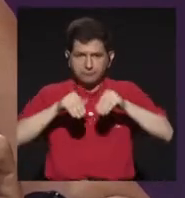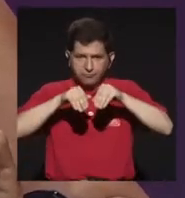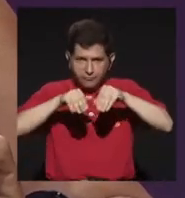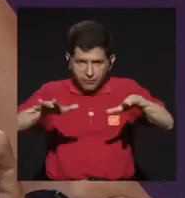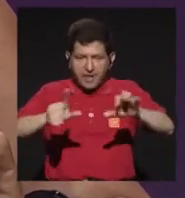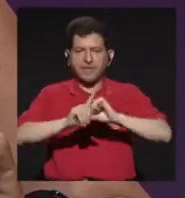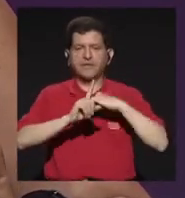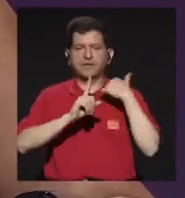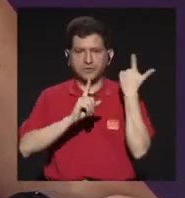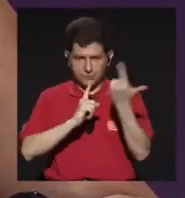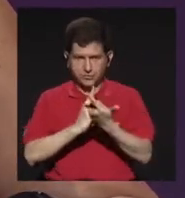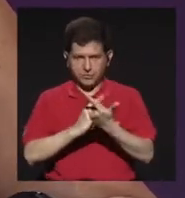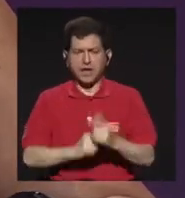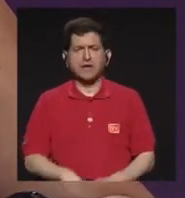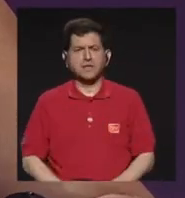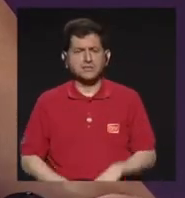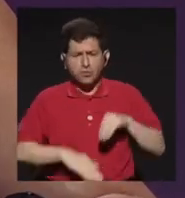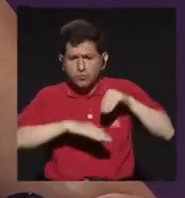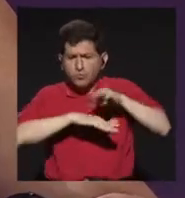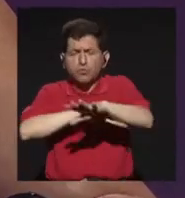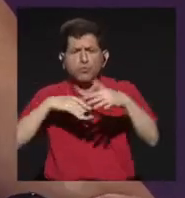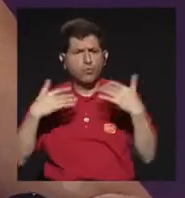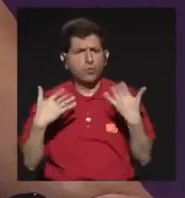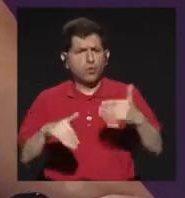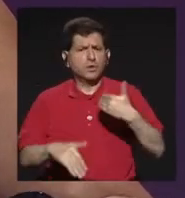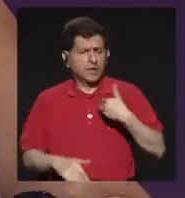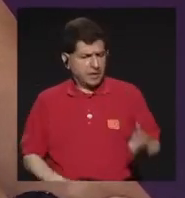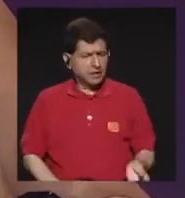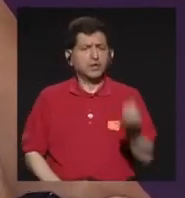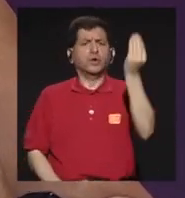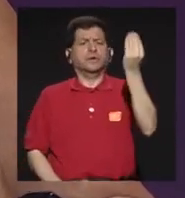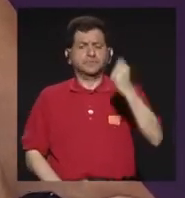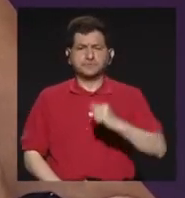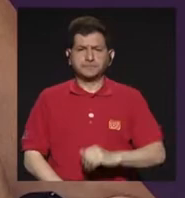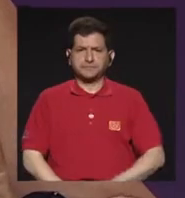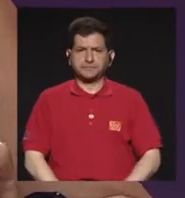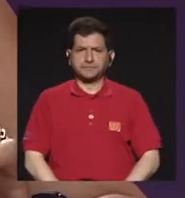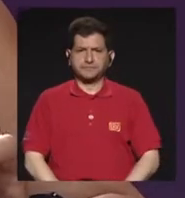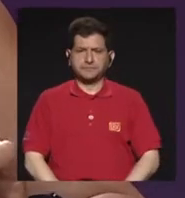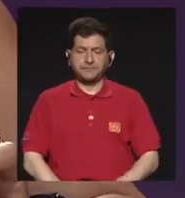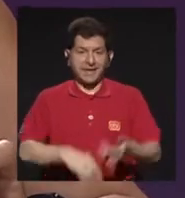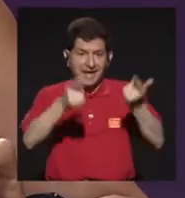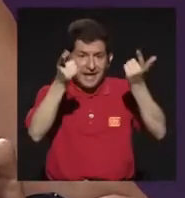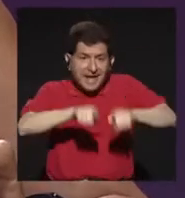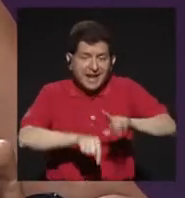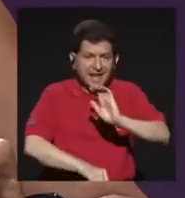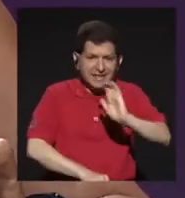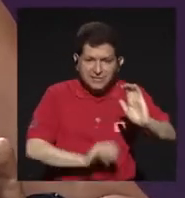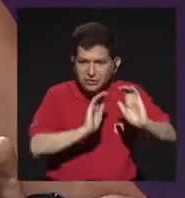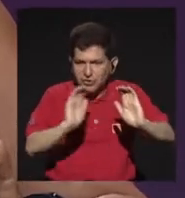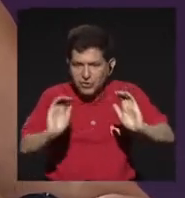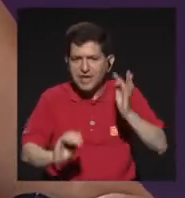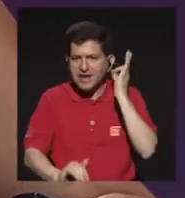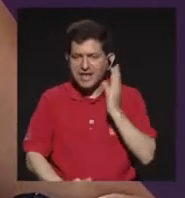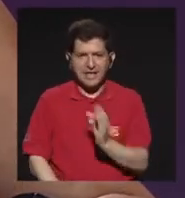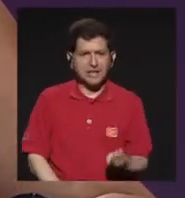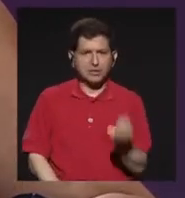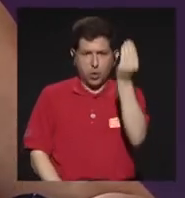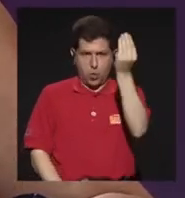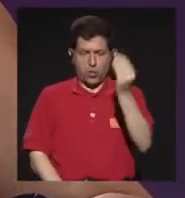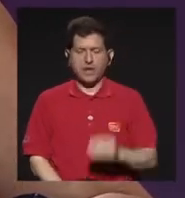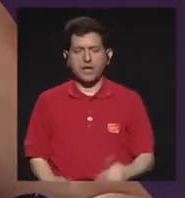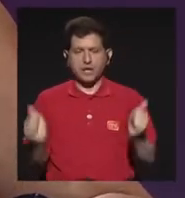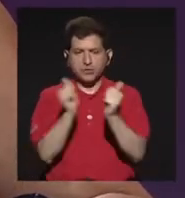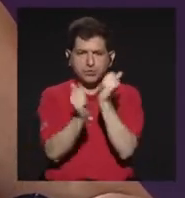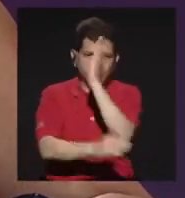redes sociales por la influencia que ejercen en la juventud. En el caso de los niños, las niñas y los adolescentes